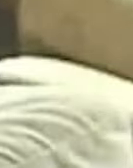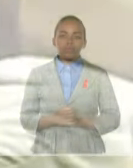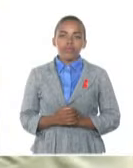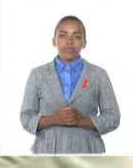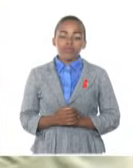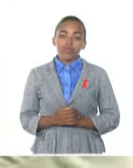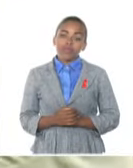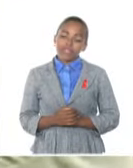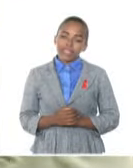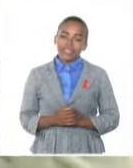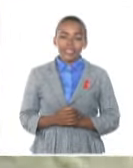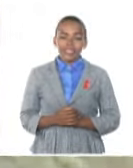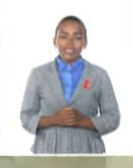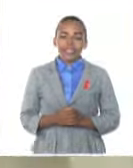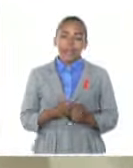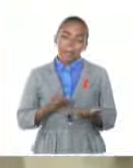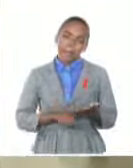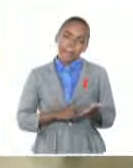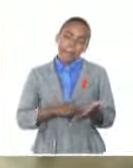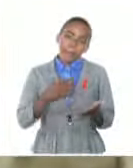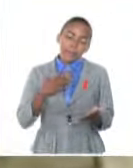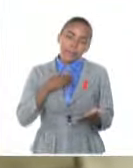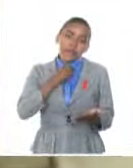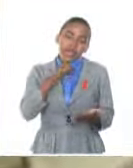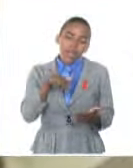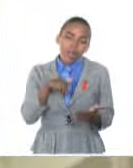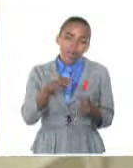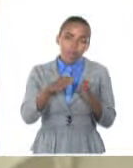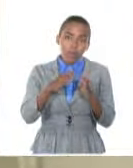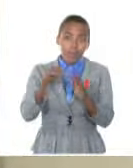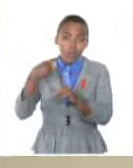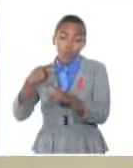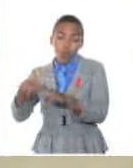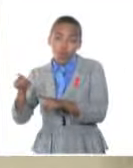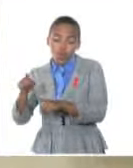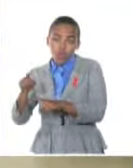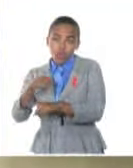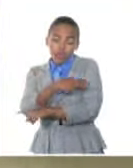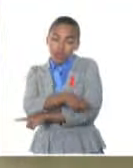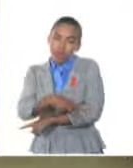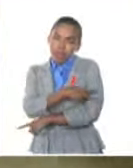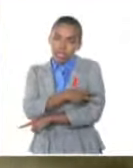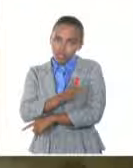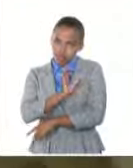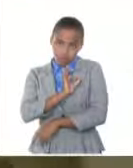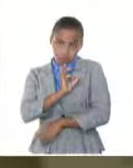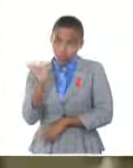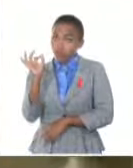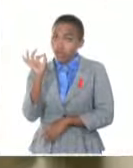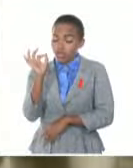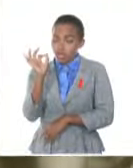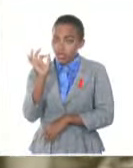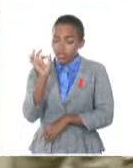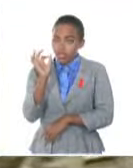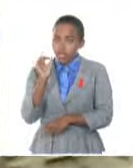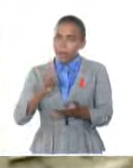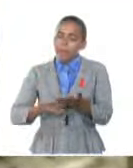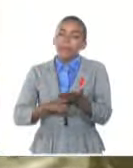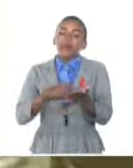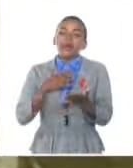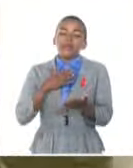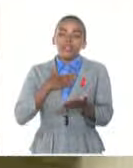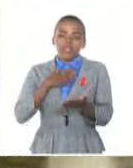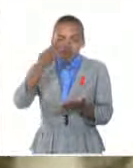Si a mi padre se le ocurrió alguna vez vivir fuera de Cuba, jamás, nunca. Mi padre era, en ese sentido,